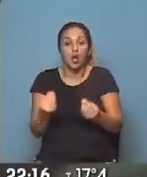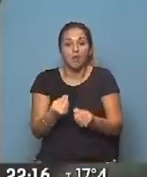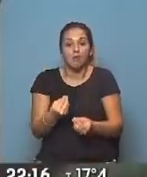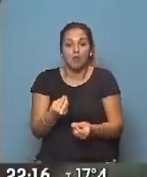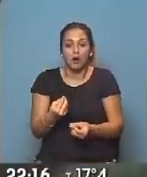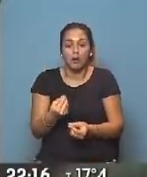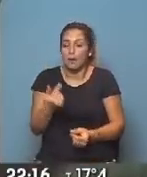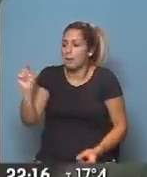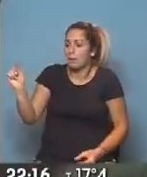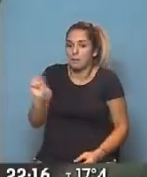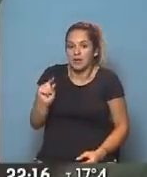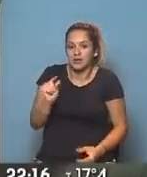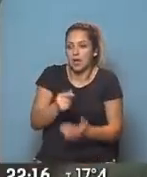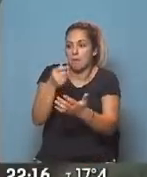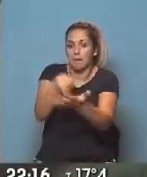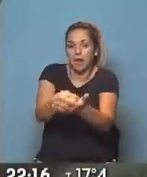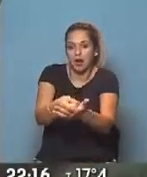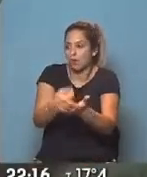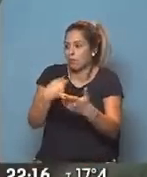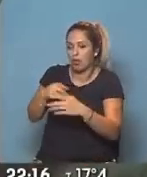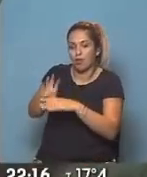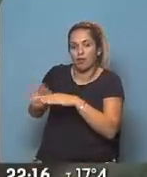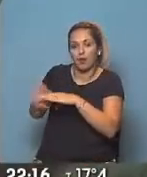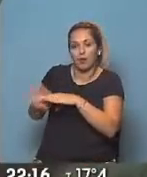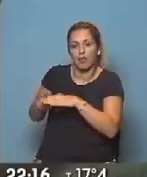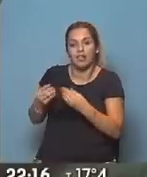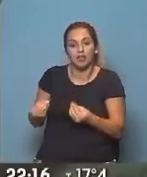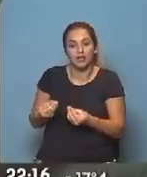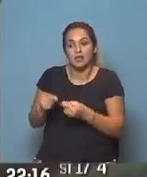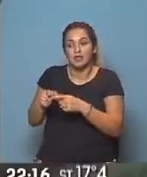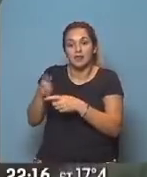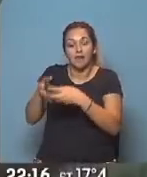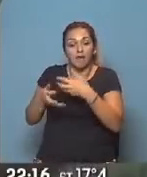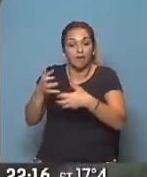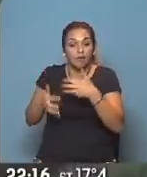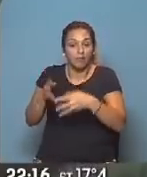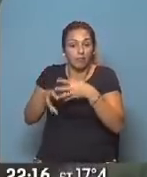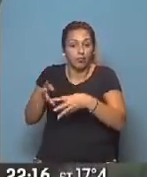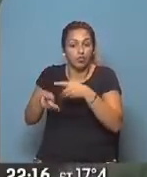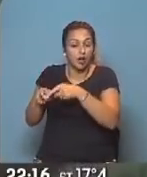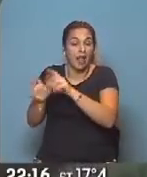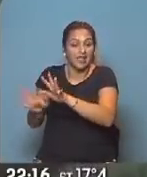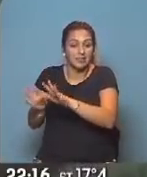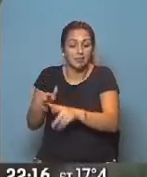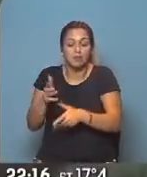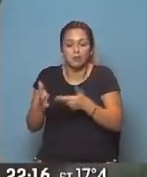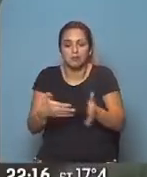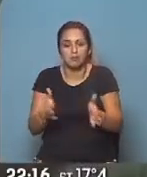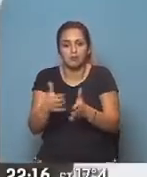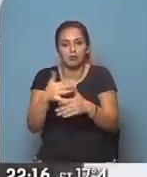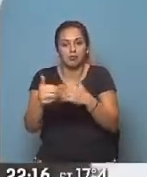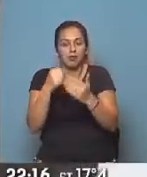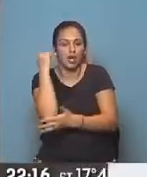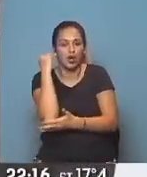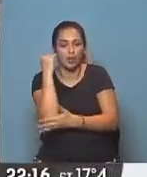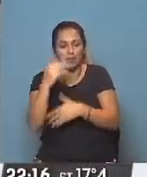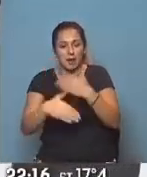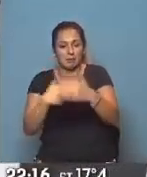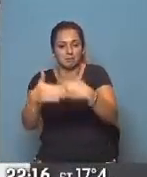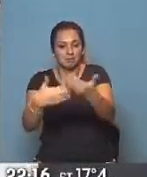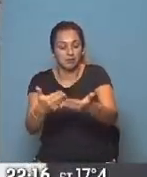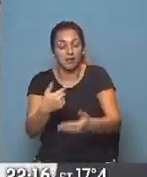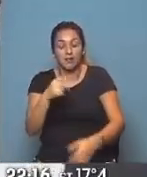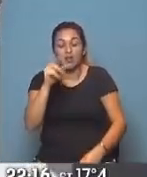Pero mientras esto funcionaba, caminaba la economía. ¿Qué pasó ahora? Con esta crisis cayó violentamente la lira, porque recordemos que Turquía